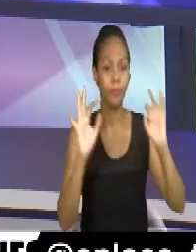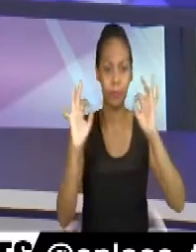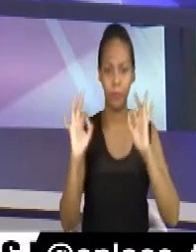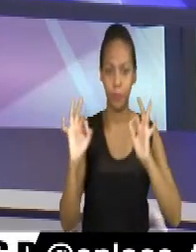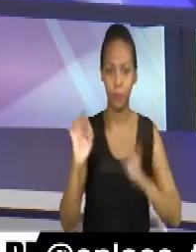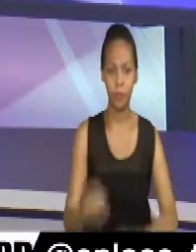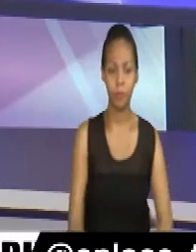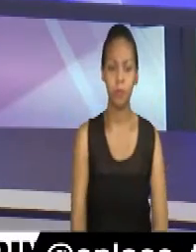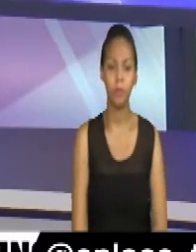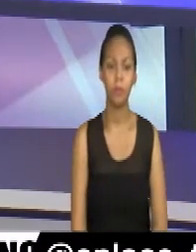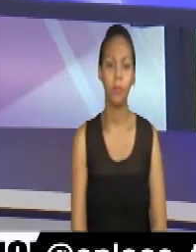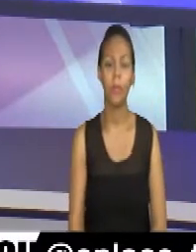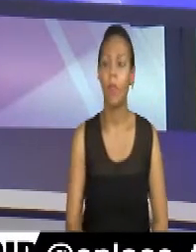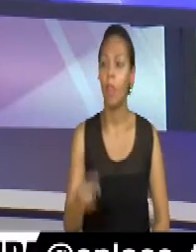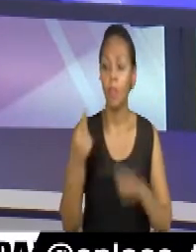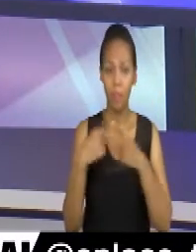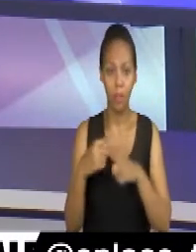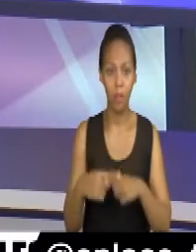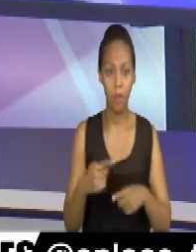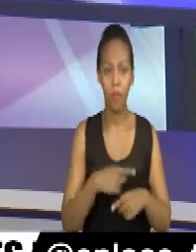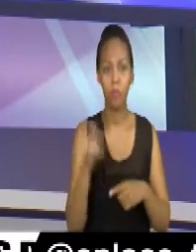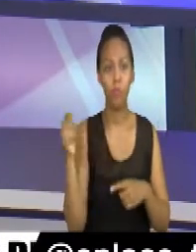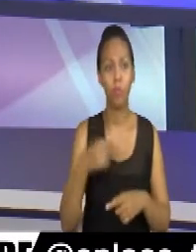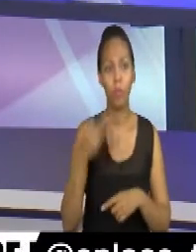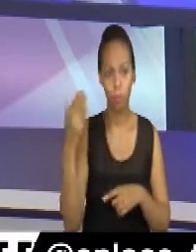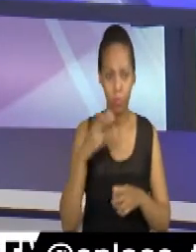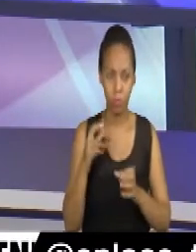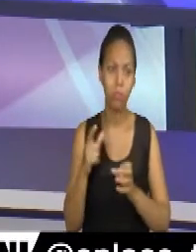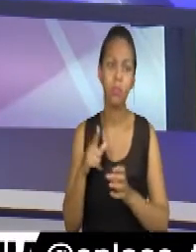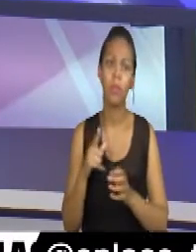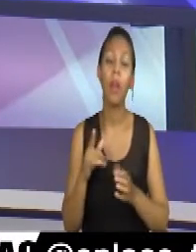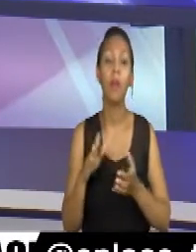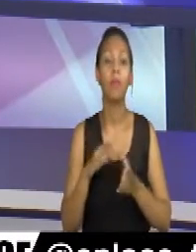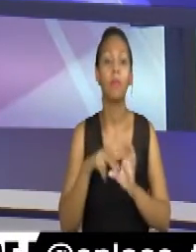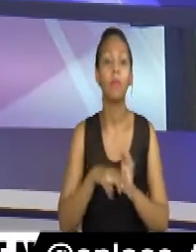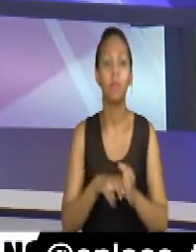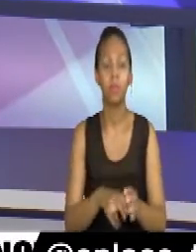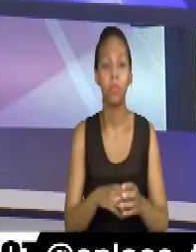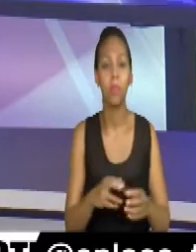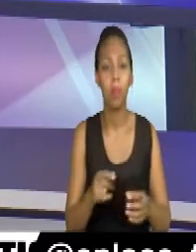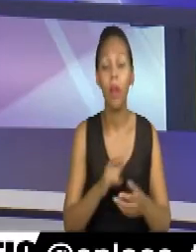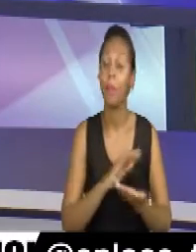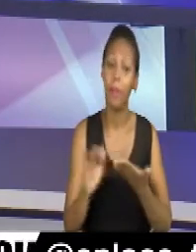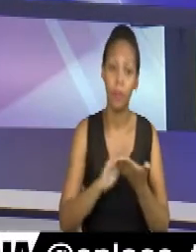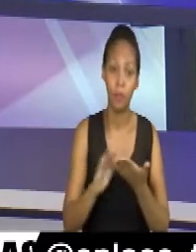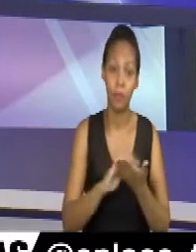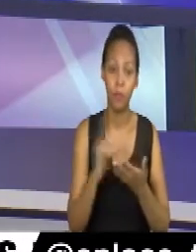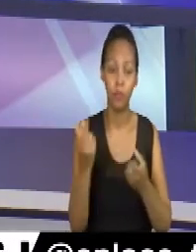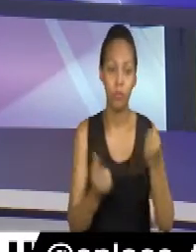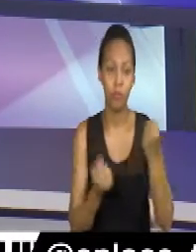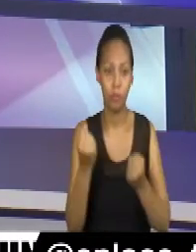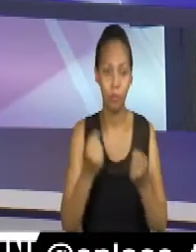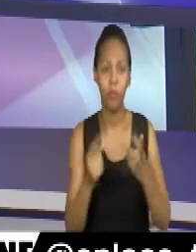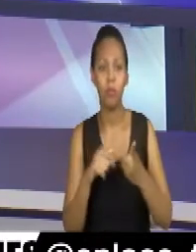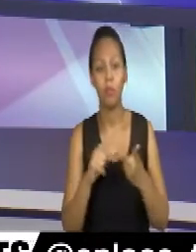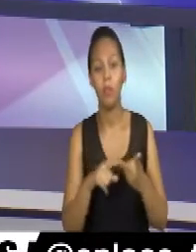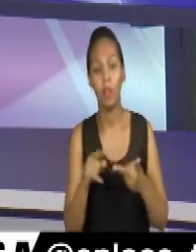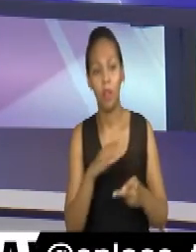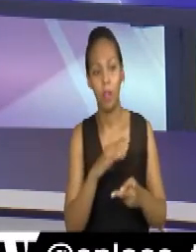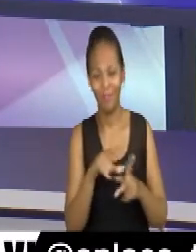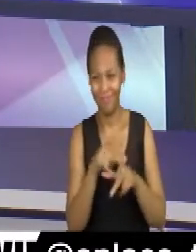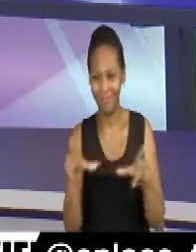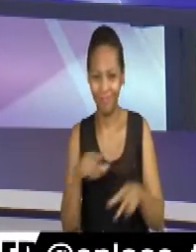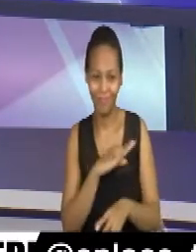Transportadores, Alcaldía y Ecopetrol se reunieron para hablar de la carretera nacional. En ese sector de la Comuna 6 avanzan los trabajos